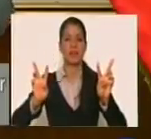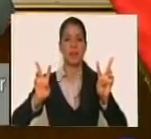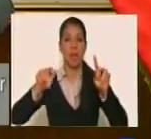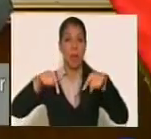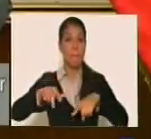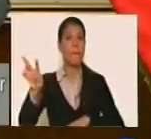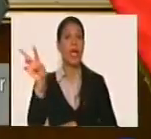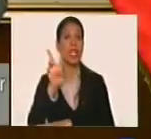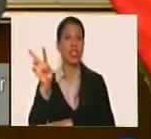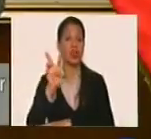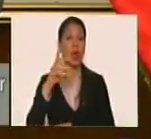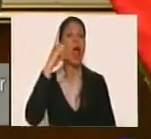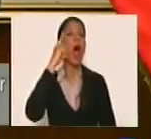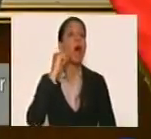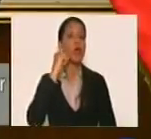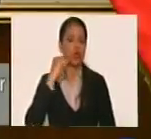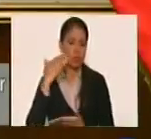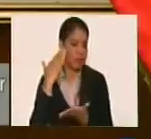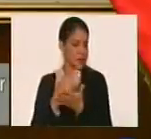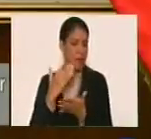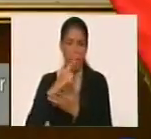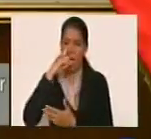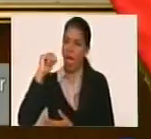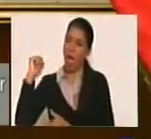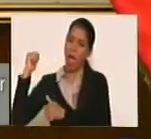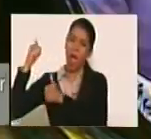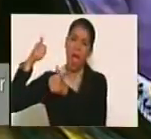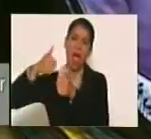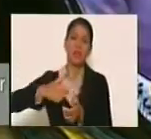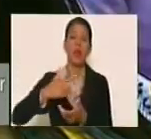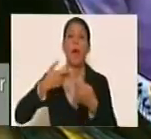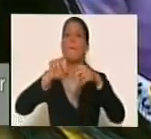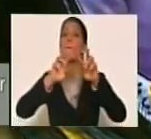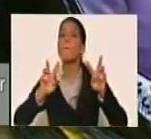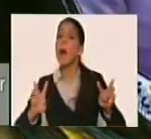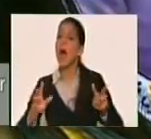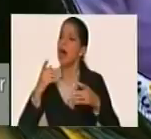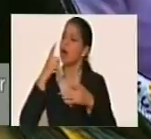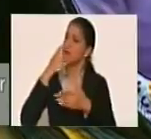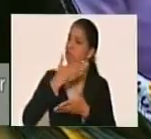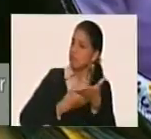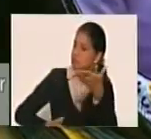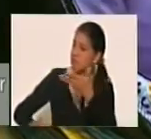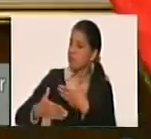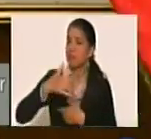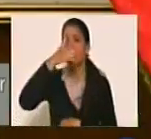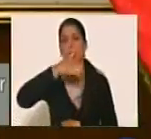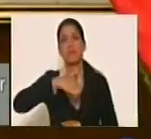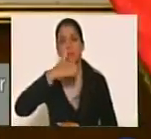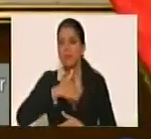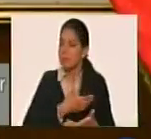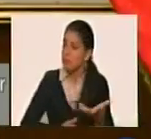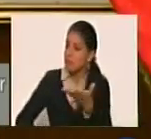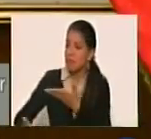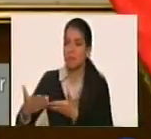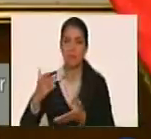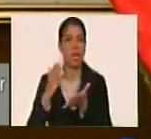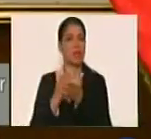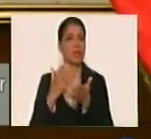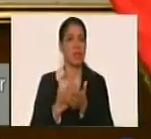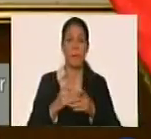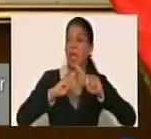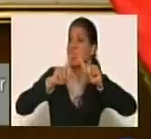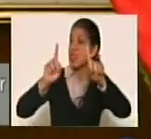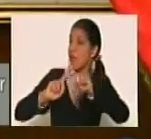país acostumbrado a la paz, acostumbrado a la convivencia, acostumbrado a la tolerancia, acostumbrado a la